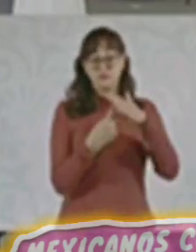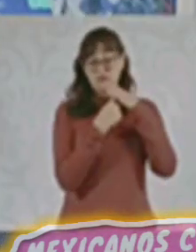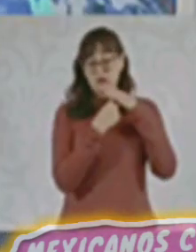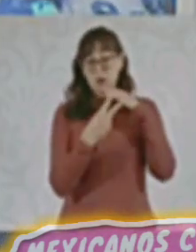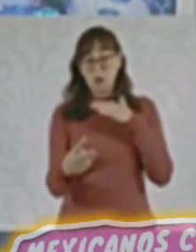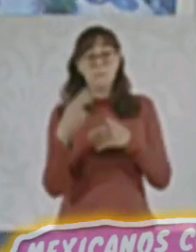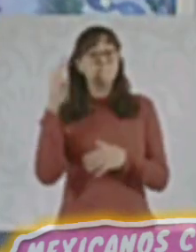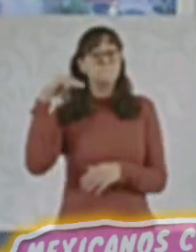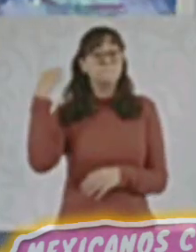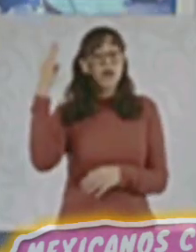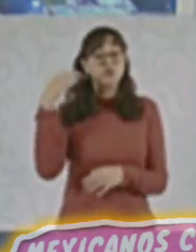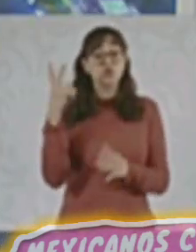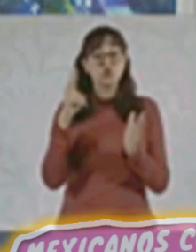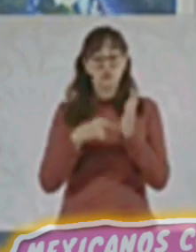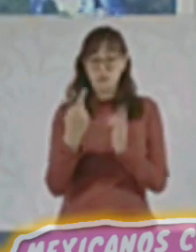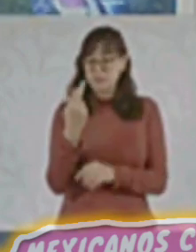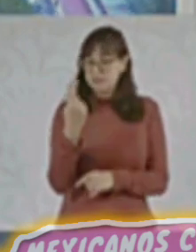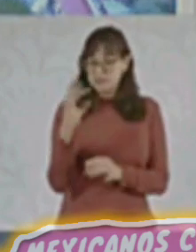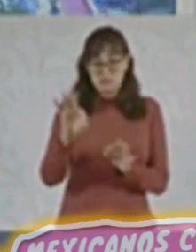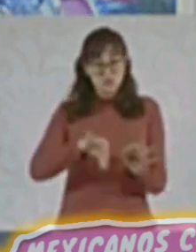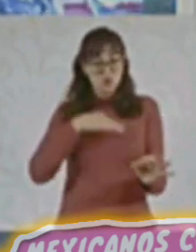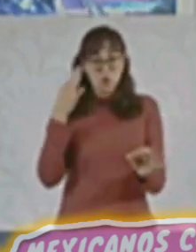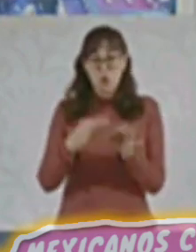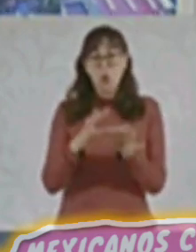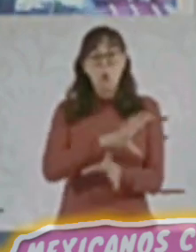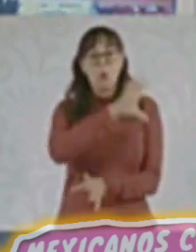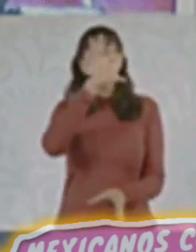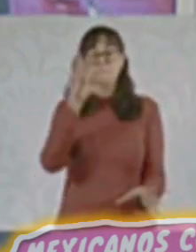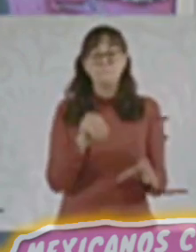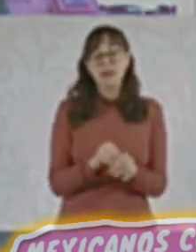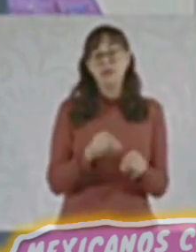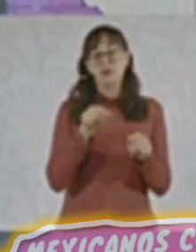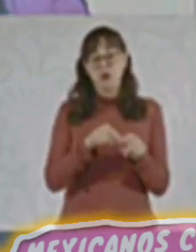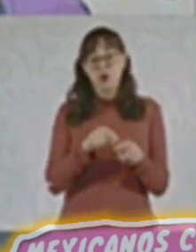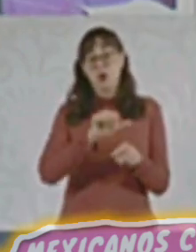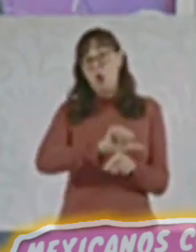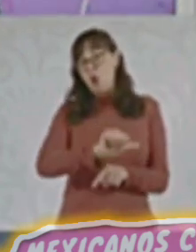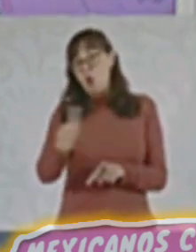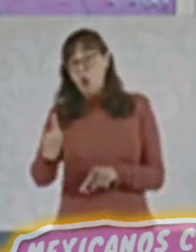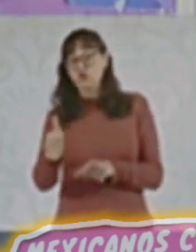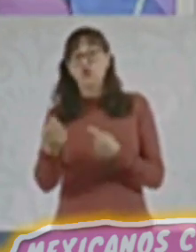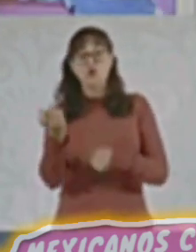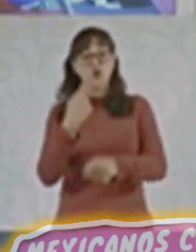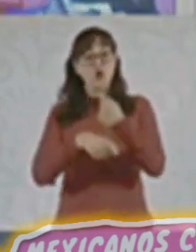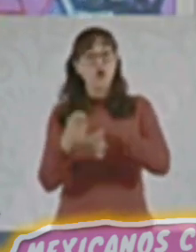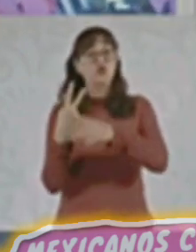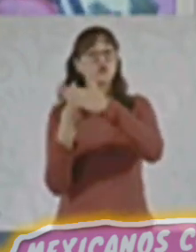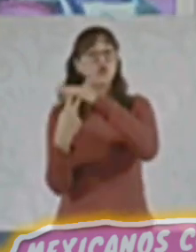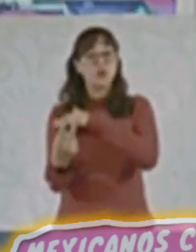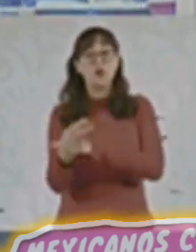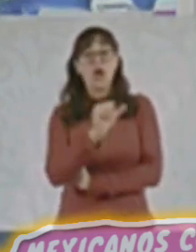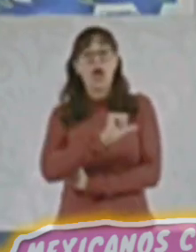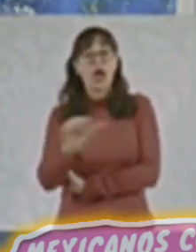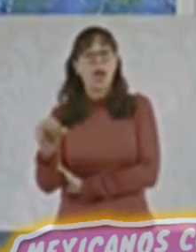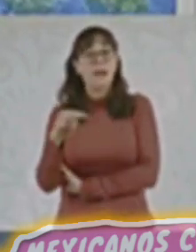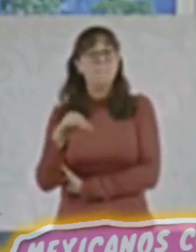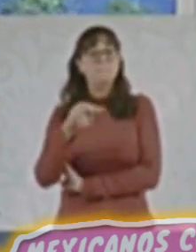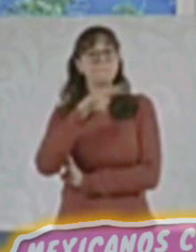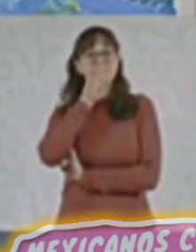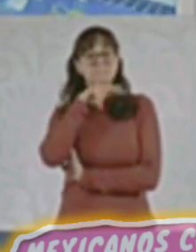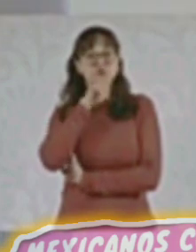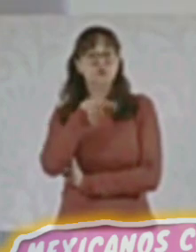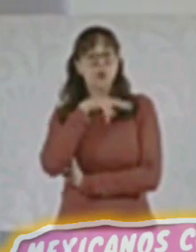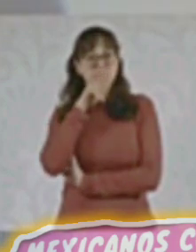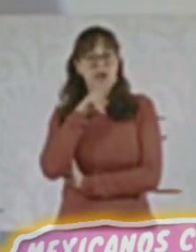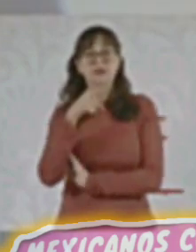también tendrá la conexión hasta Río Mixcoac. Esto, como menciono, ya el viaducto está terminado y